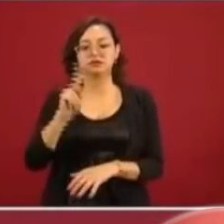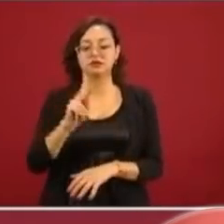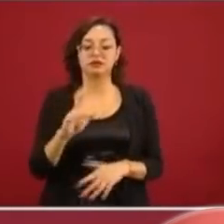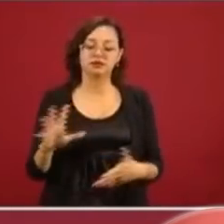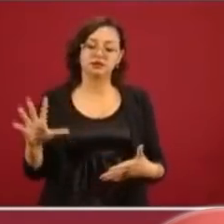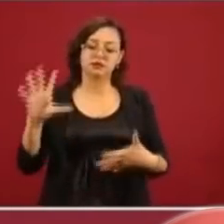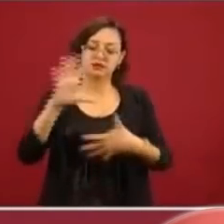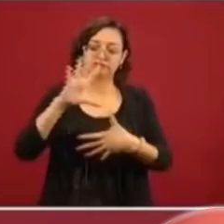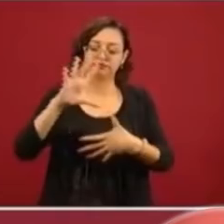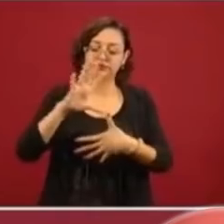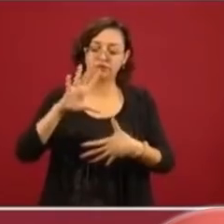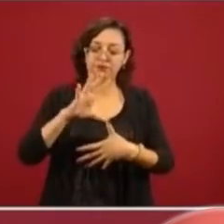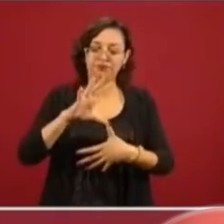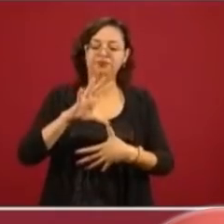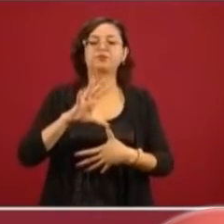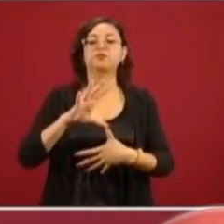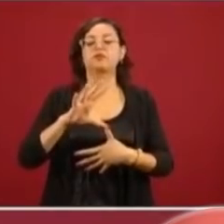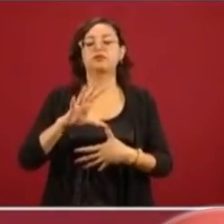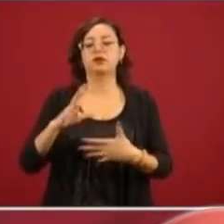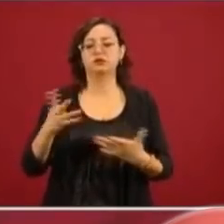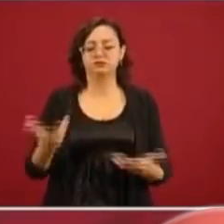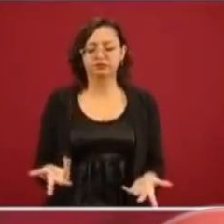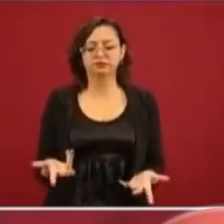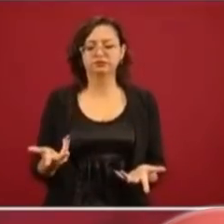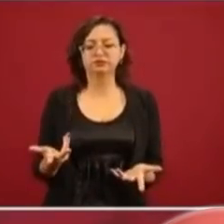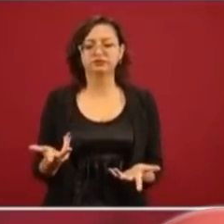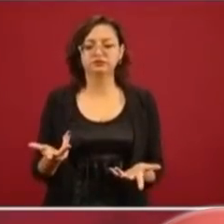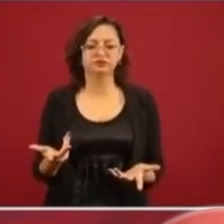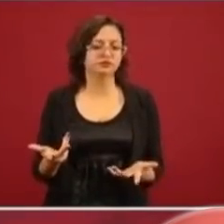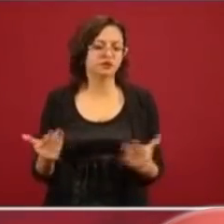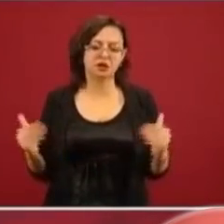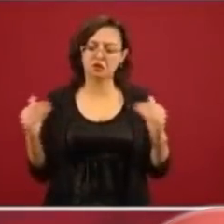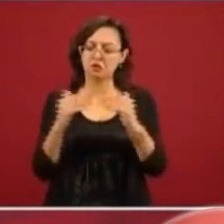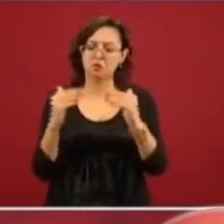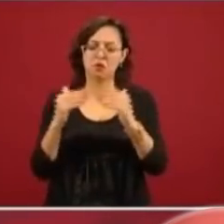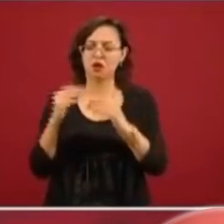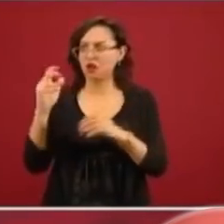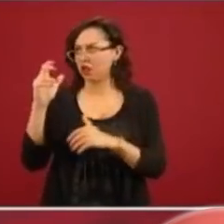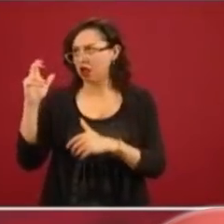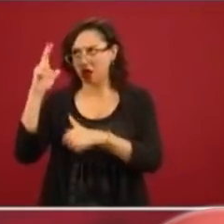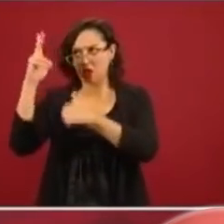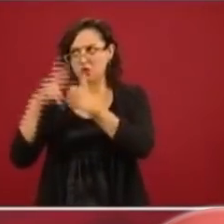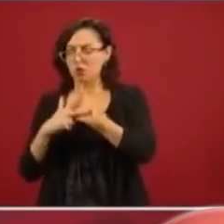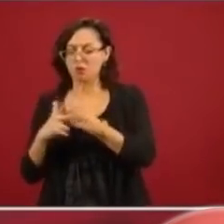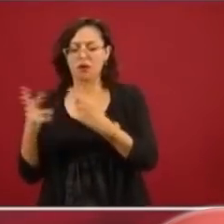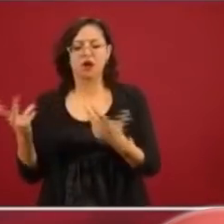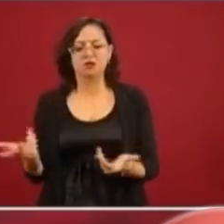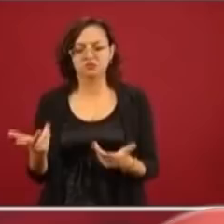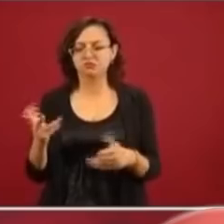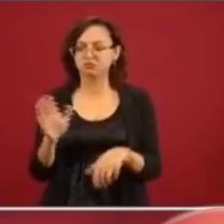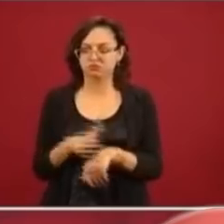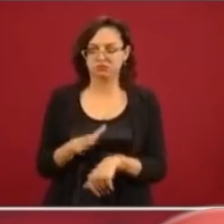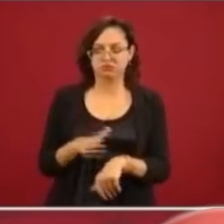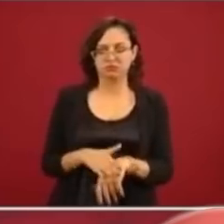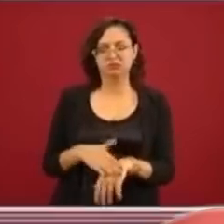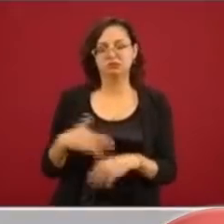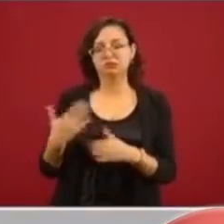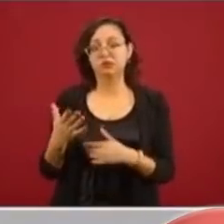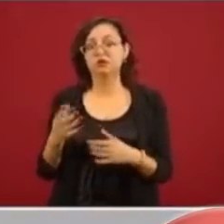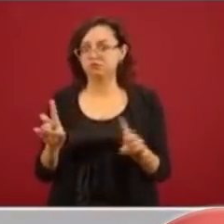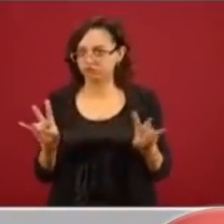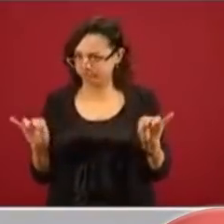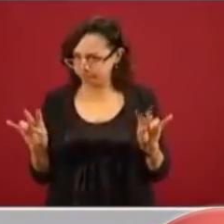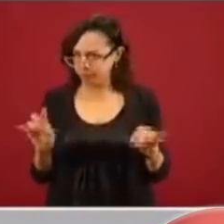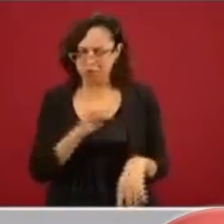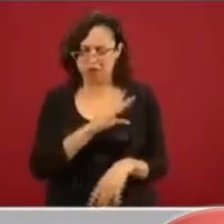tenemos la fuerza, de hecho prácticamente está igual que en Europa y tenemos alerta para ello. No miedo,